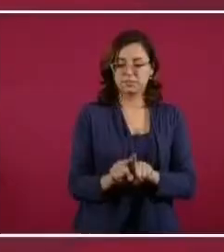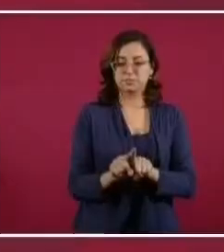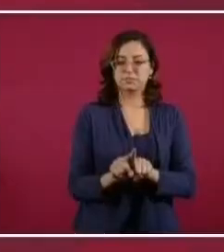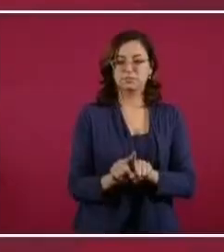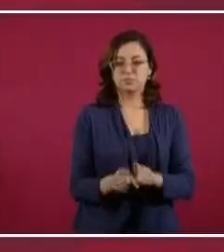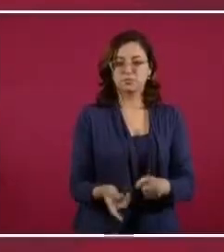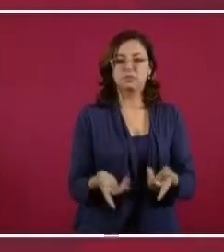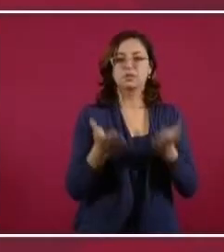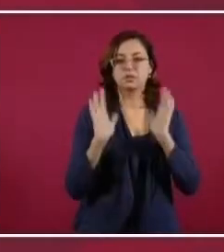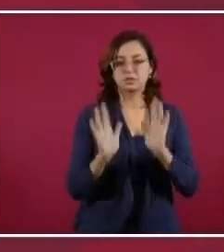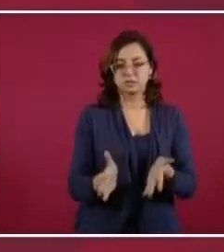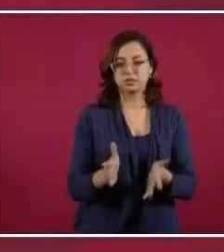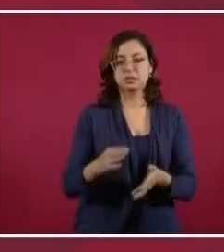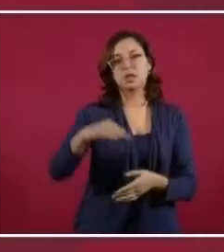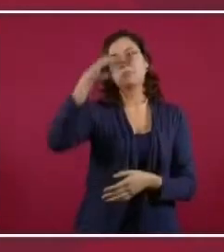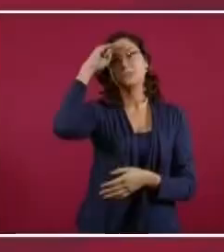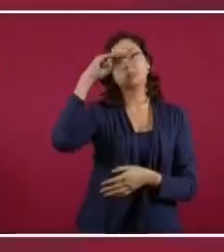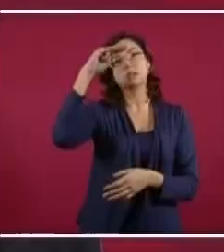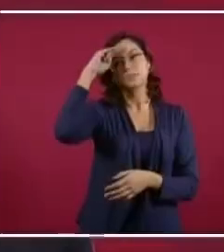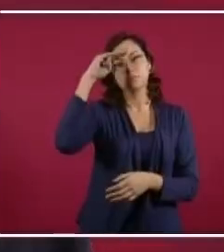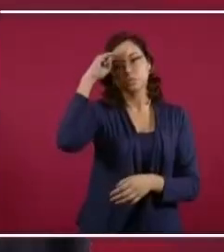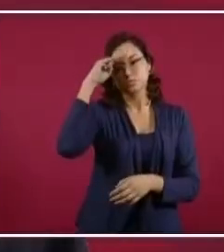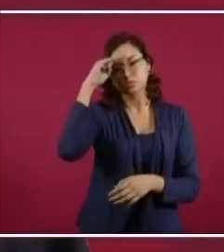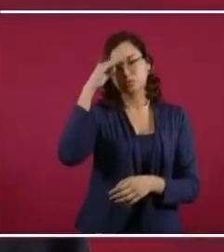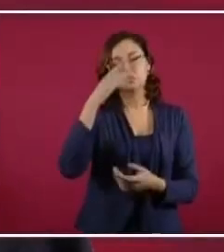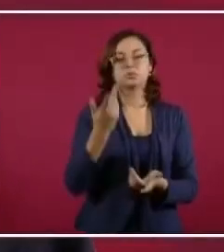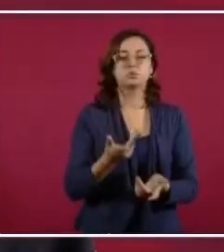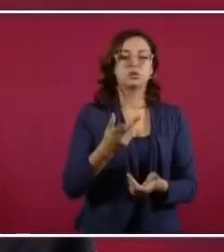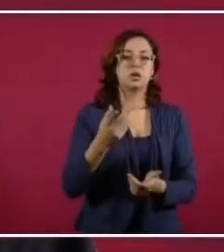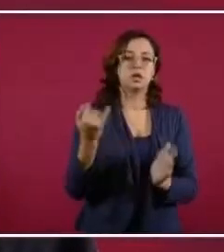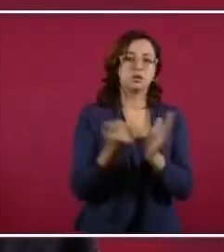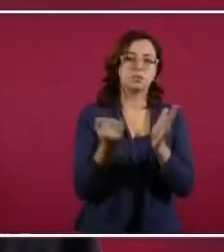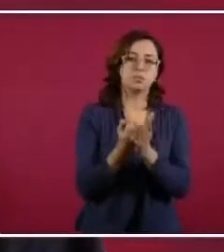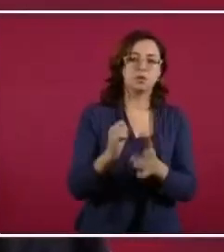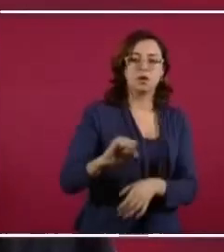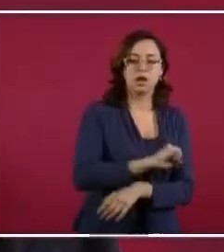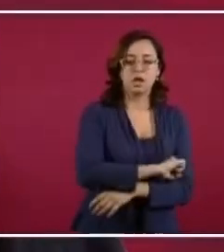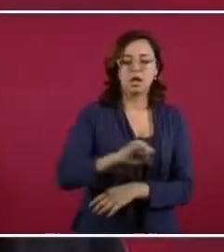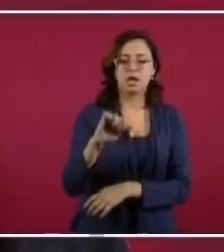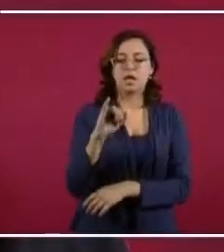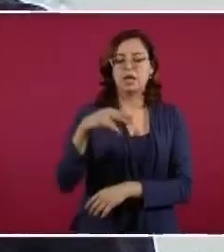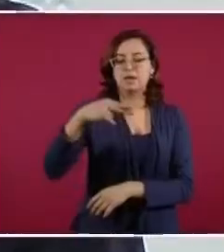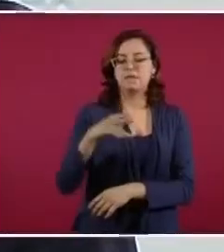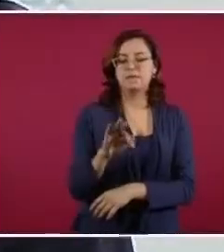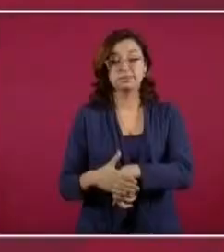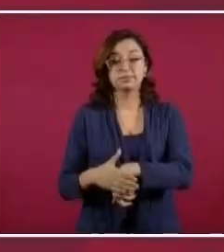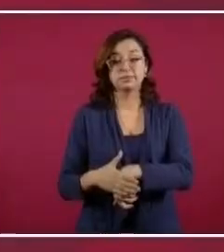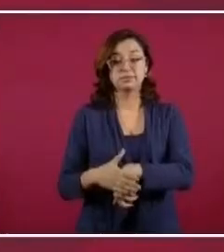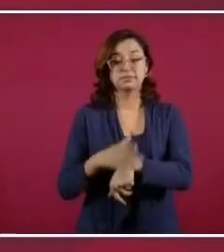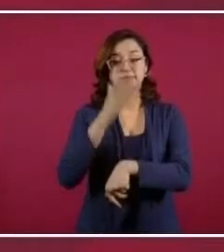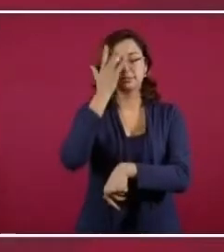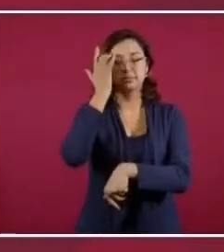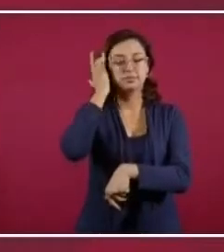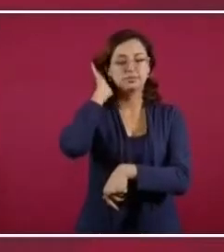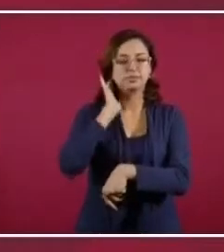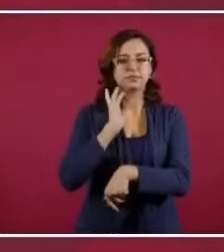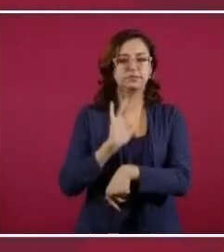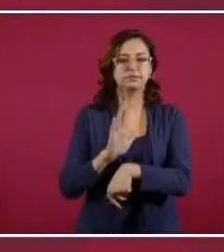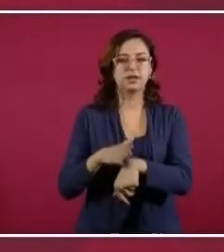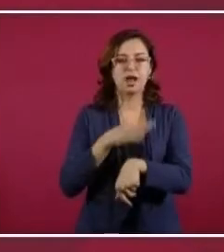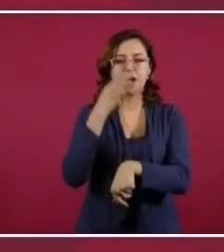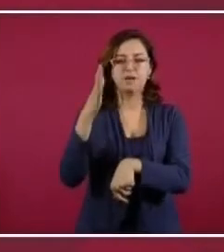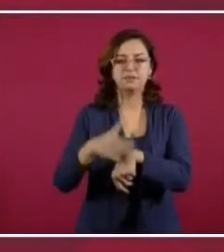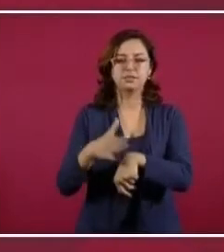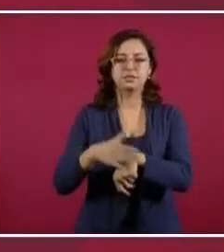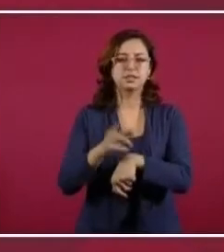se está considerando un incremento de acuerdo a la inflación para el 2020. Apuntó que esto se logró sin el